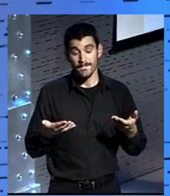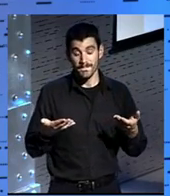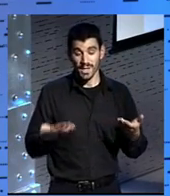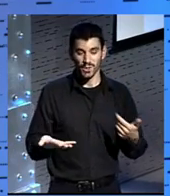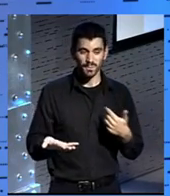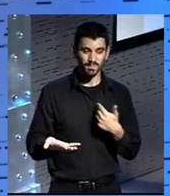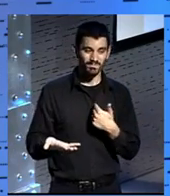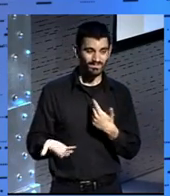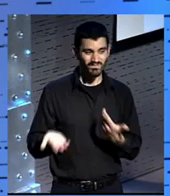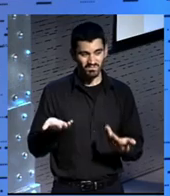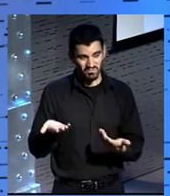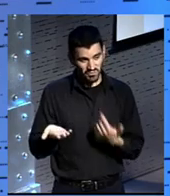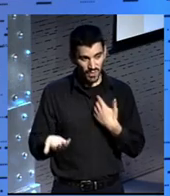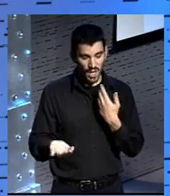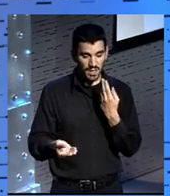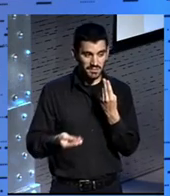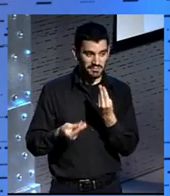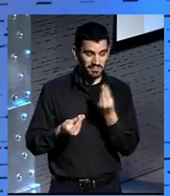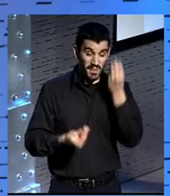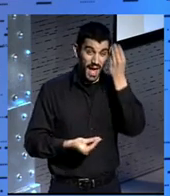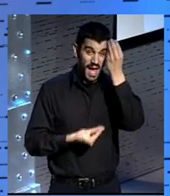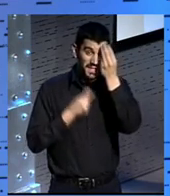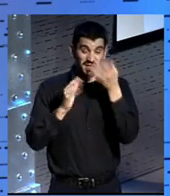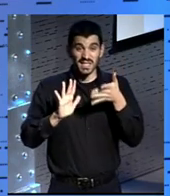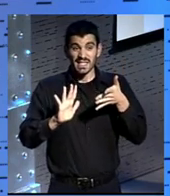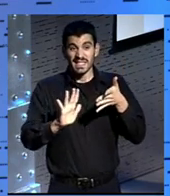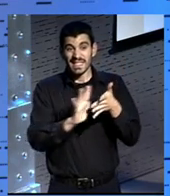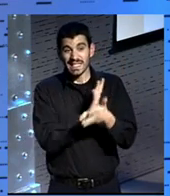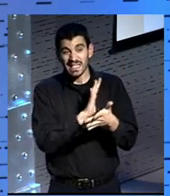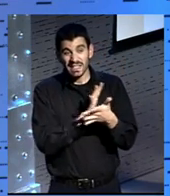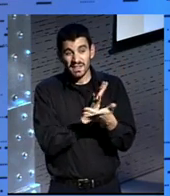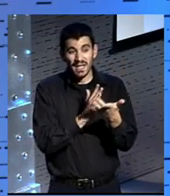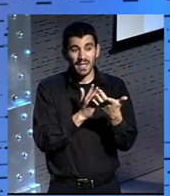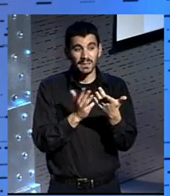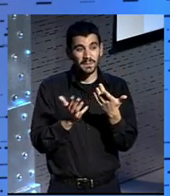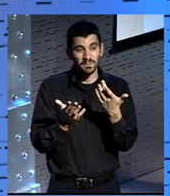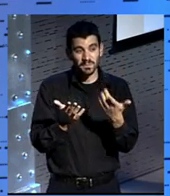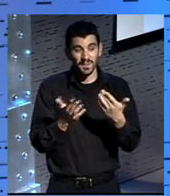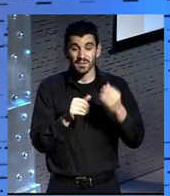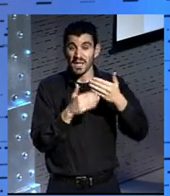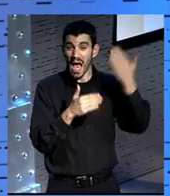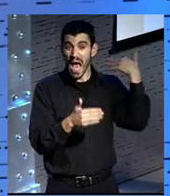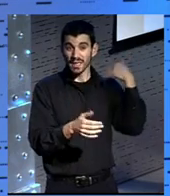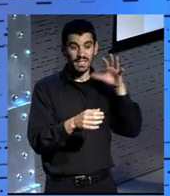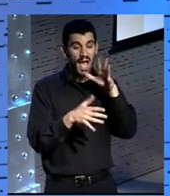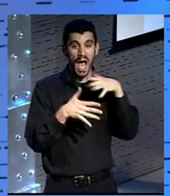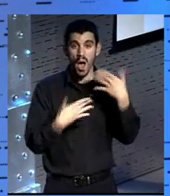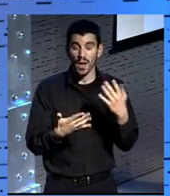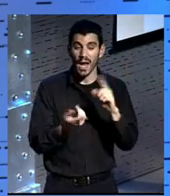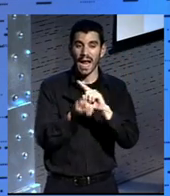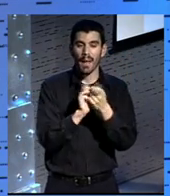no diría yo que hay mucho más que una diferente manera de interactuar con